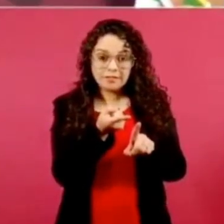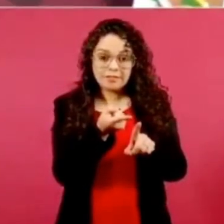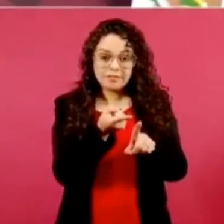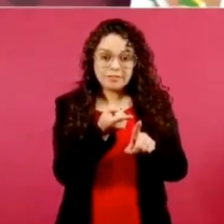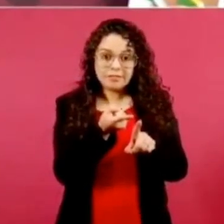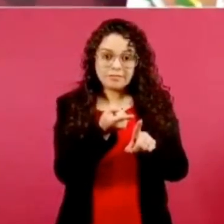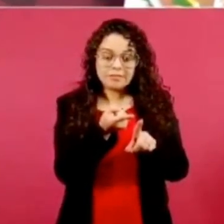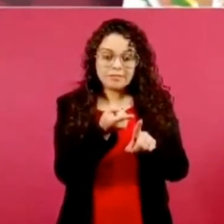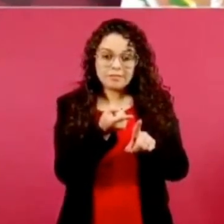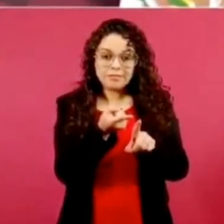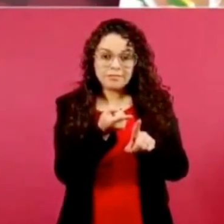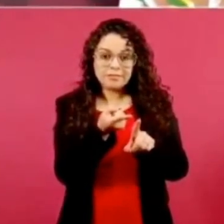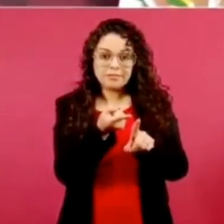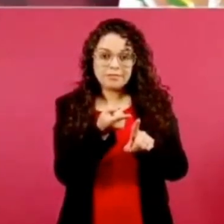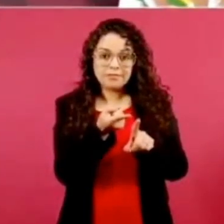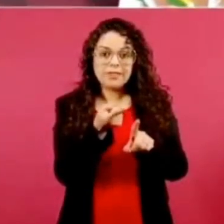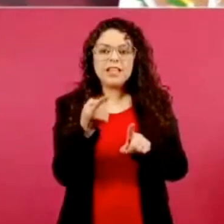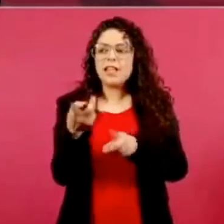consecuencia